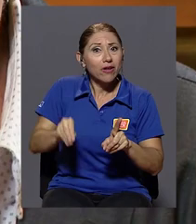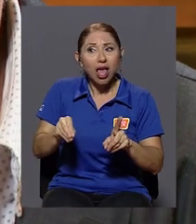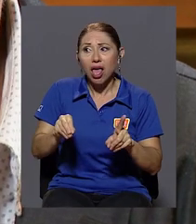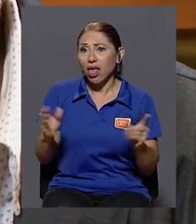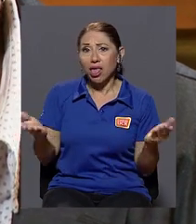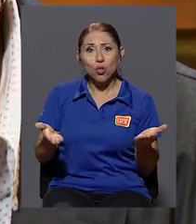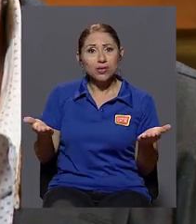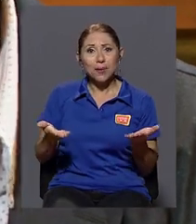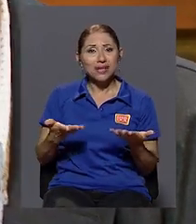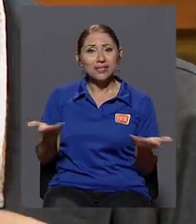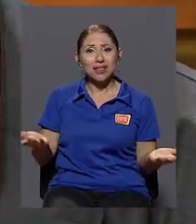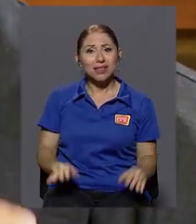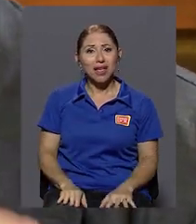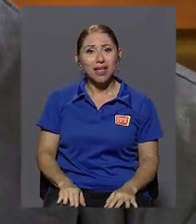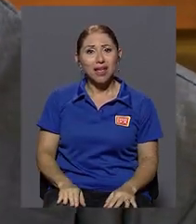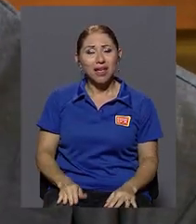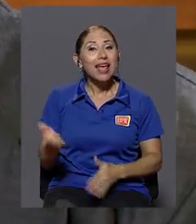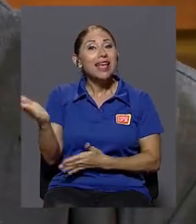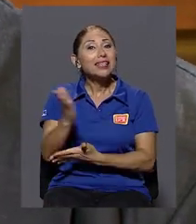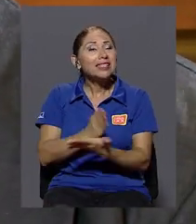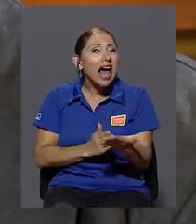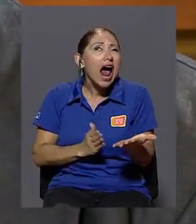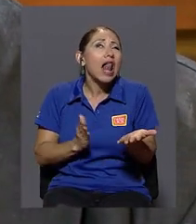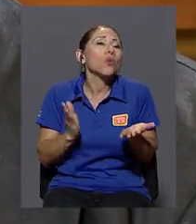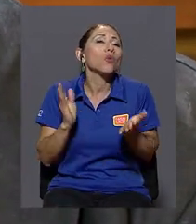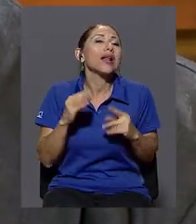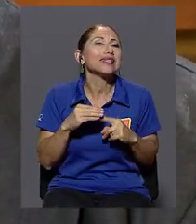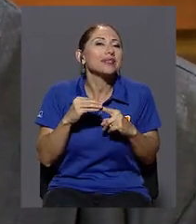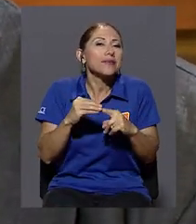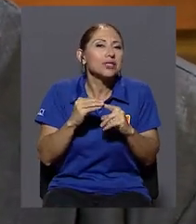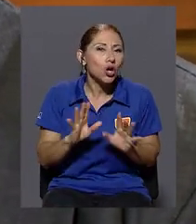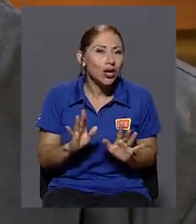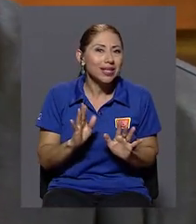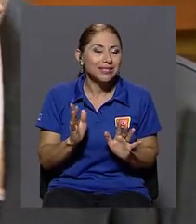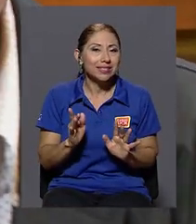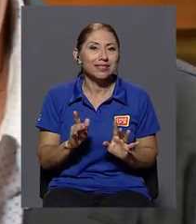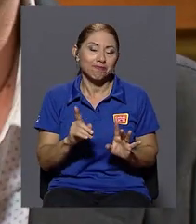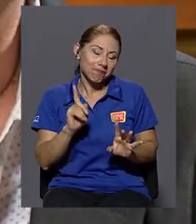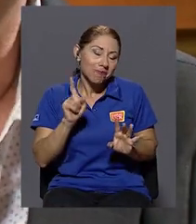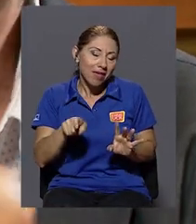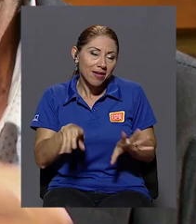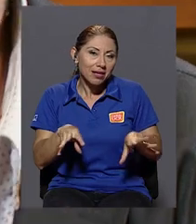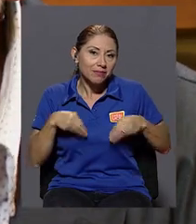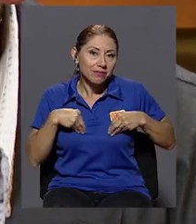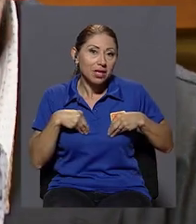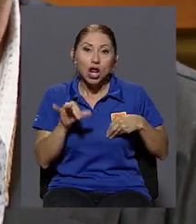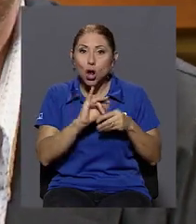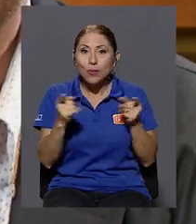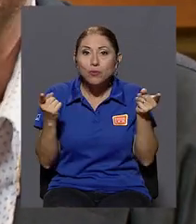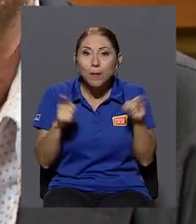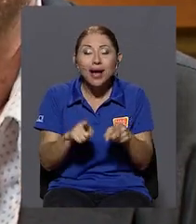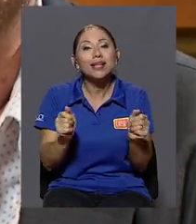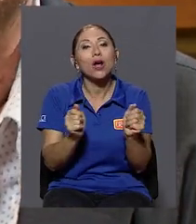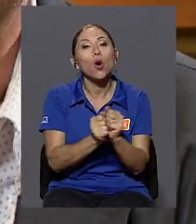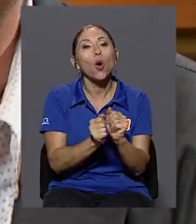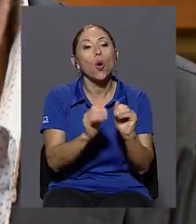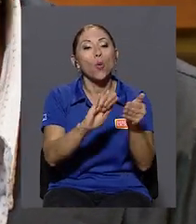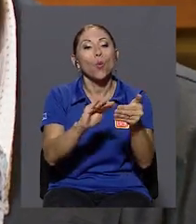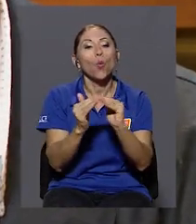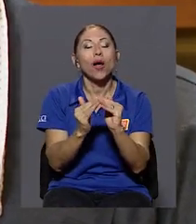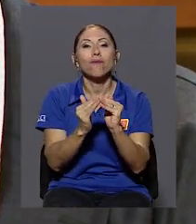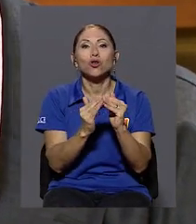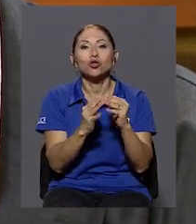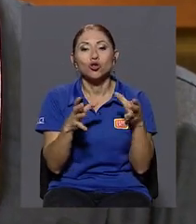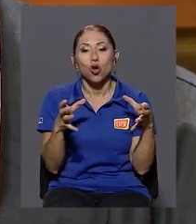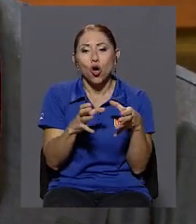no está presente, salvo muy buenas y valiosas excepciones que hay que reconocer. Lo mismo pasa con los